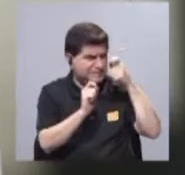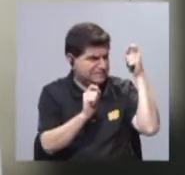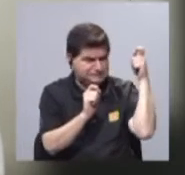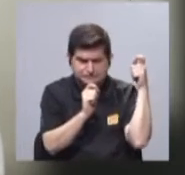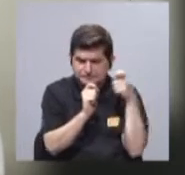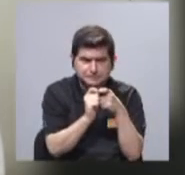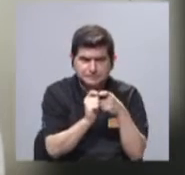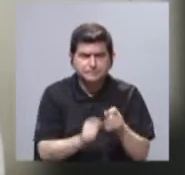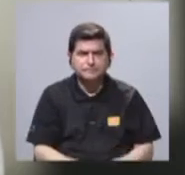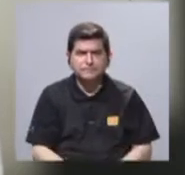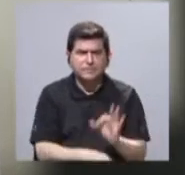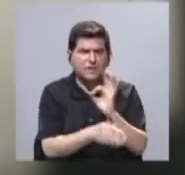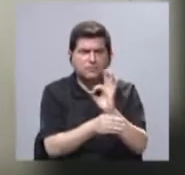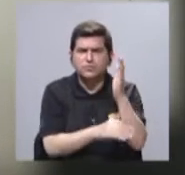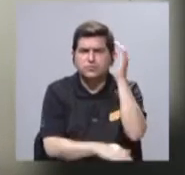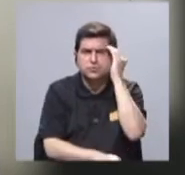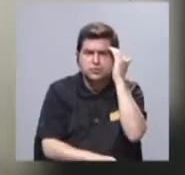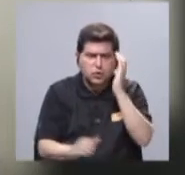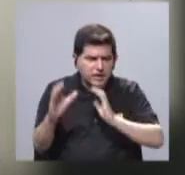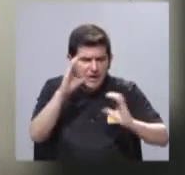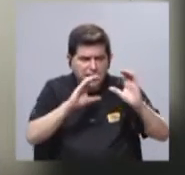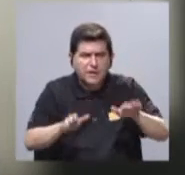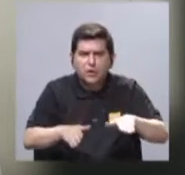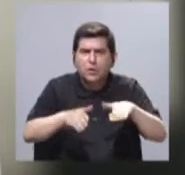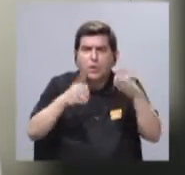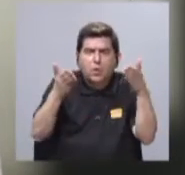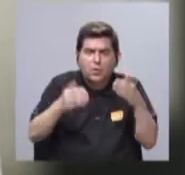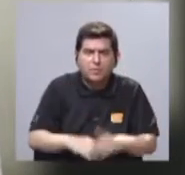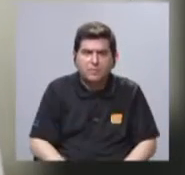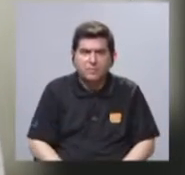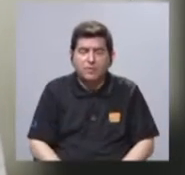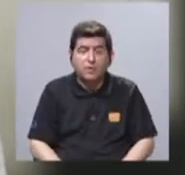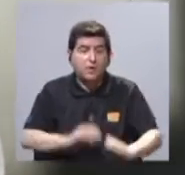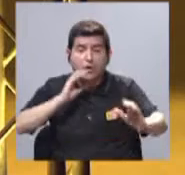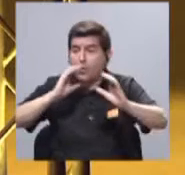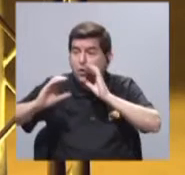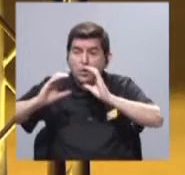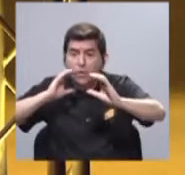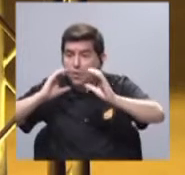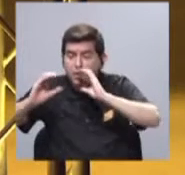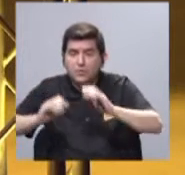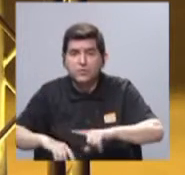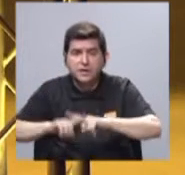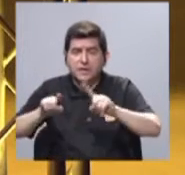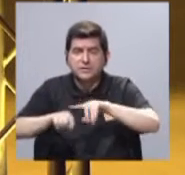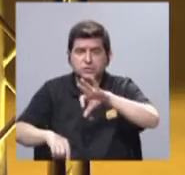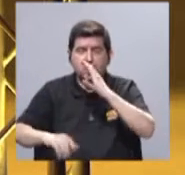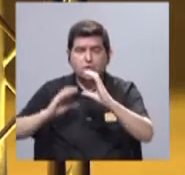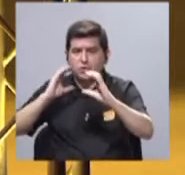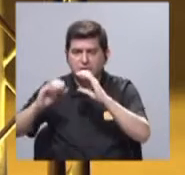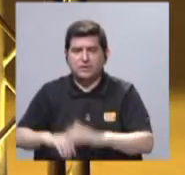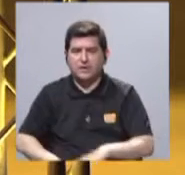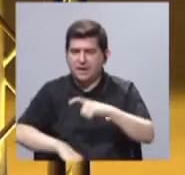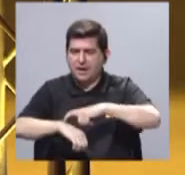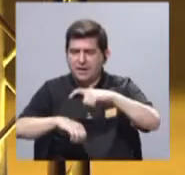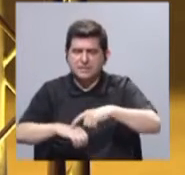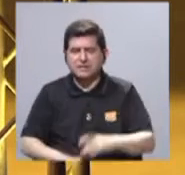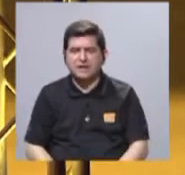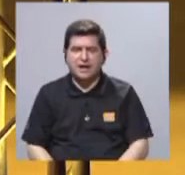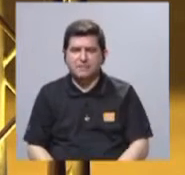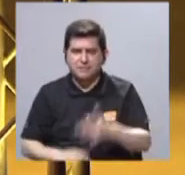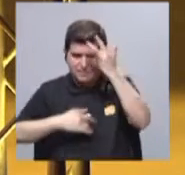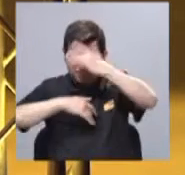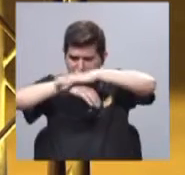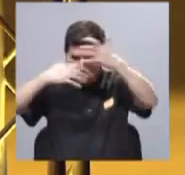específicos como ha funcionado el conocimiento científico o la la comunicación en los medios durante la pandemia